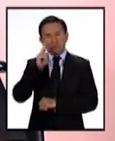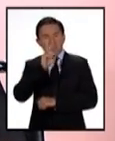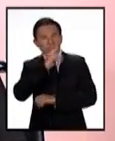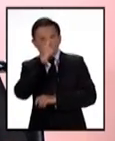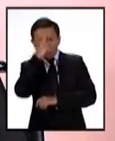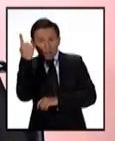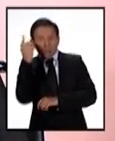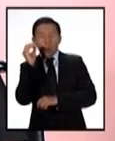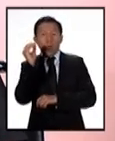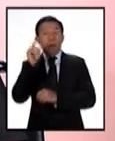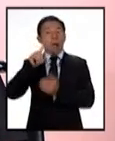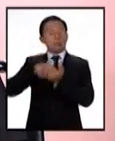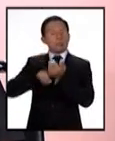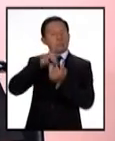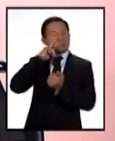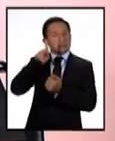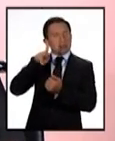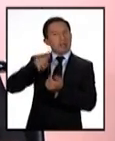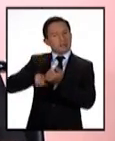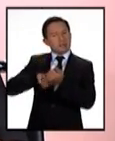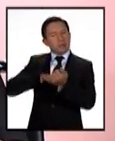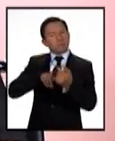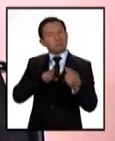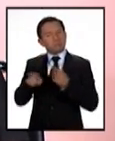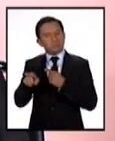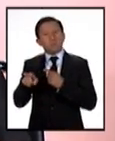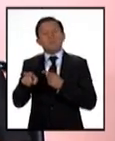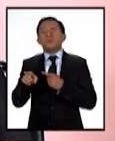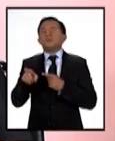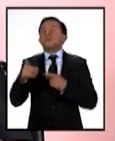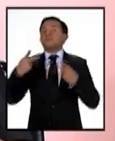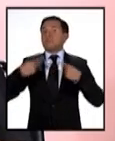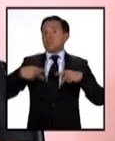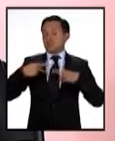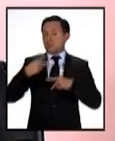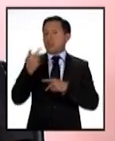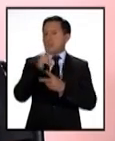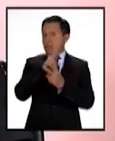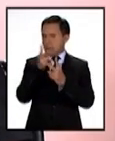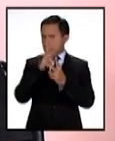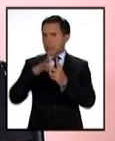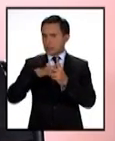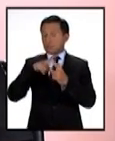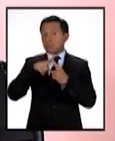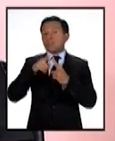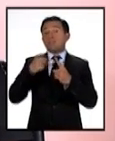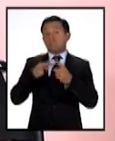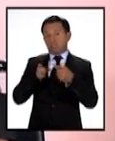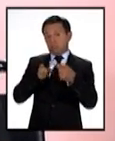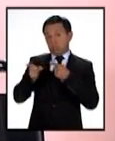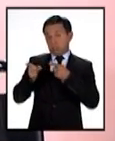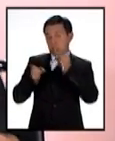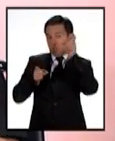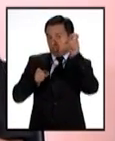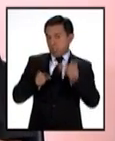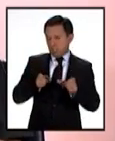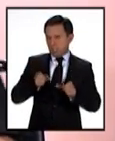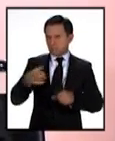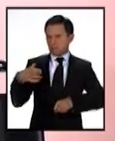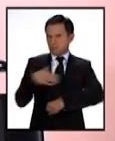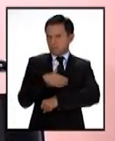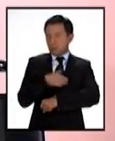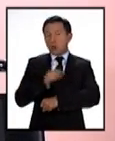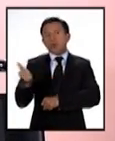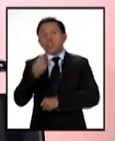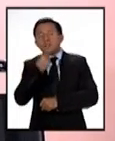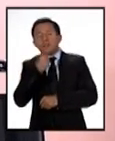el del agredido y el del agresor. Recordemos que los agredidos, las personas agredidas, niñas y niños, generalmente tienen algunas